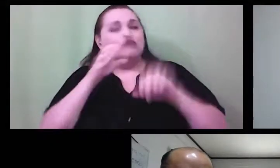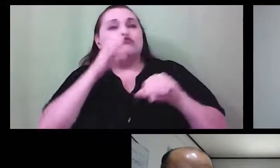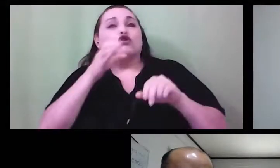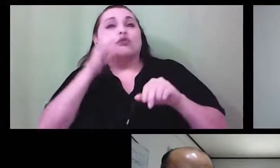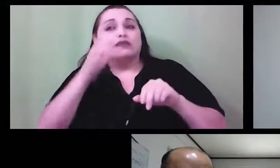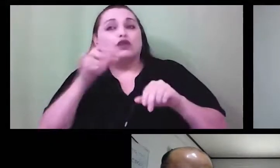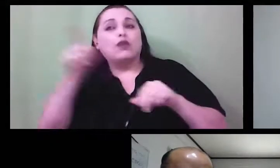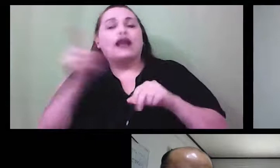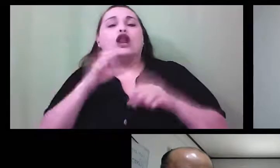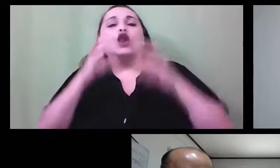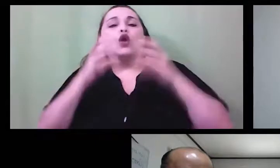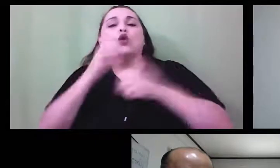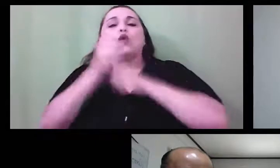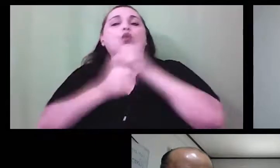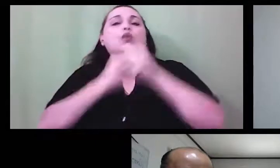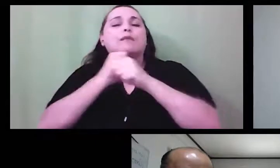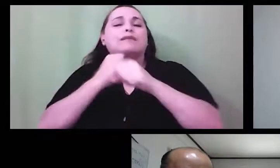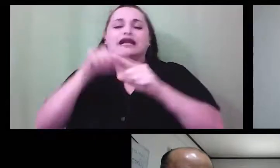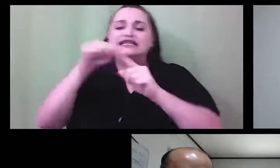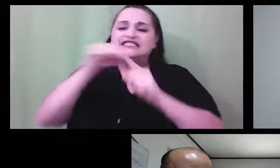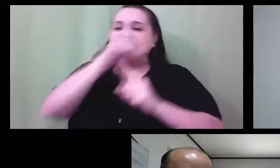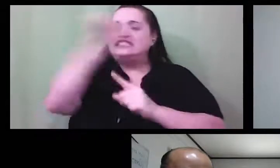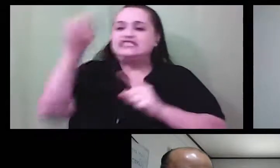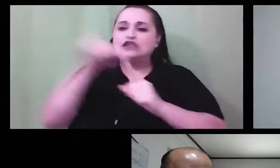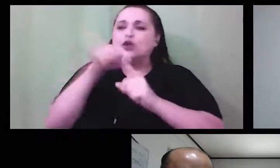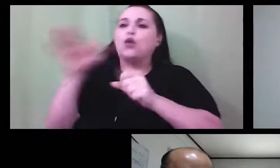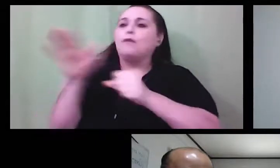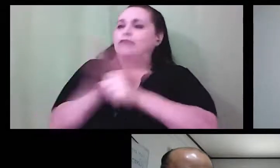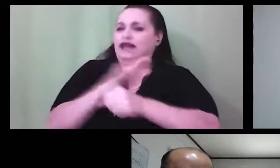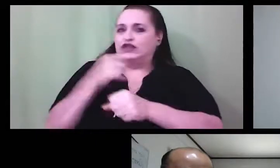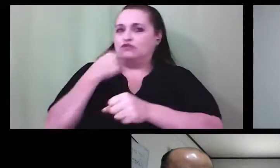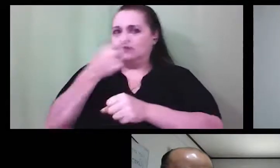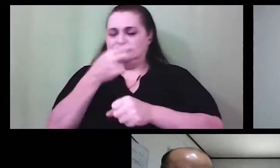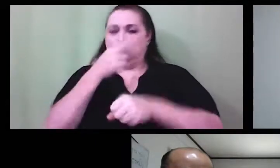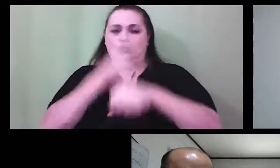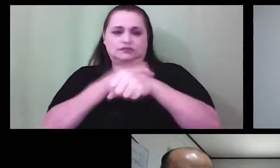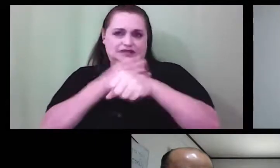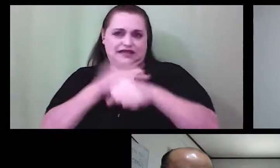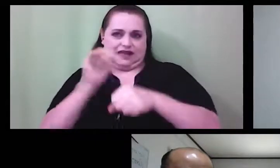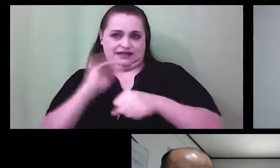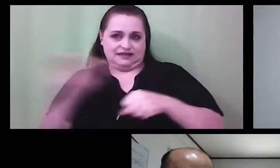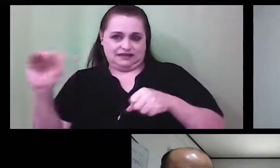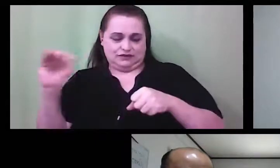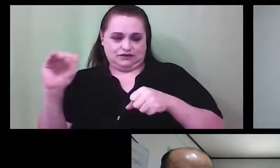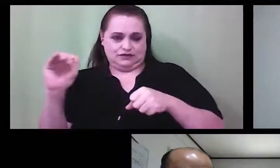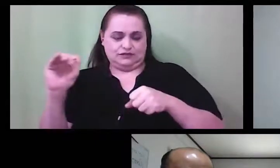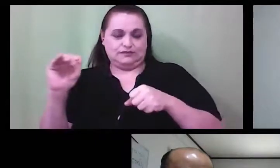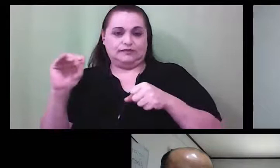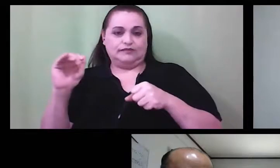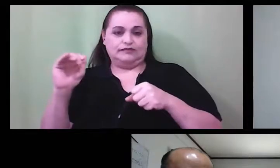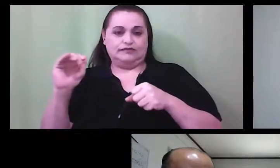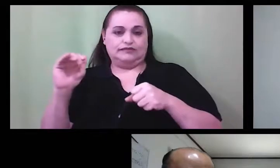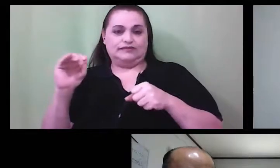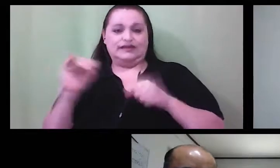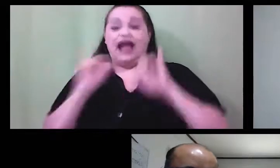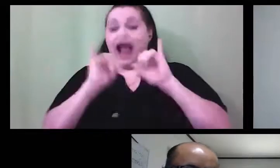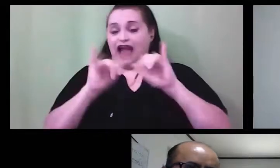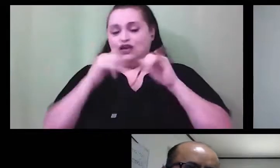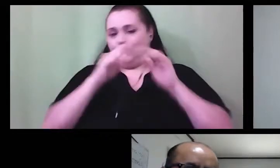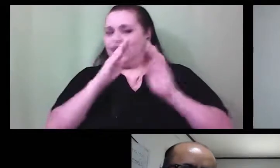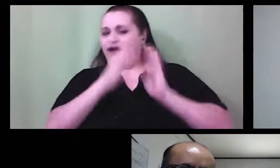Carlos cumpliera el ciclo completo. Nos dijeron en el Hospital de Niños, y ahí lo